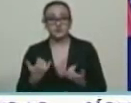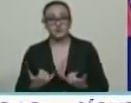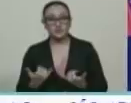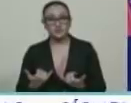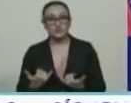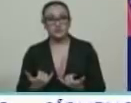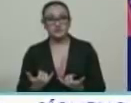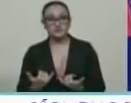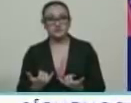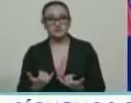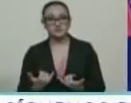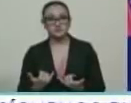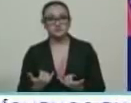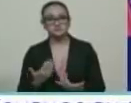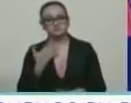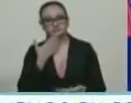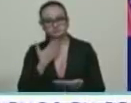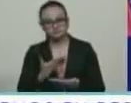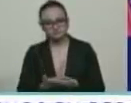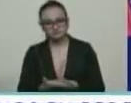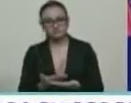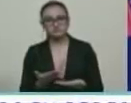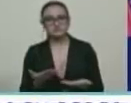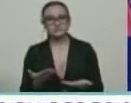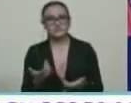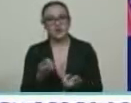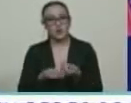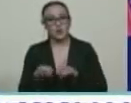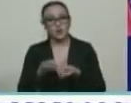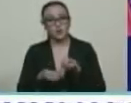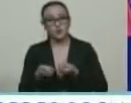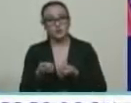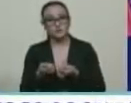el agradecimiento de económica,